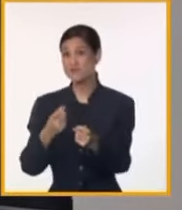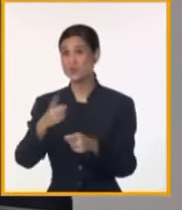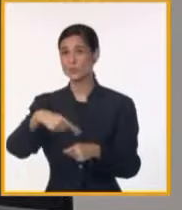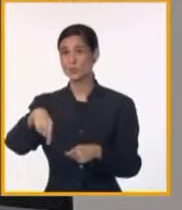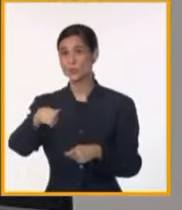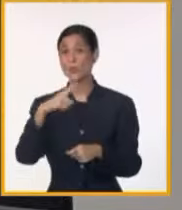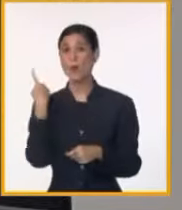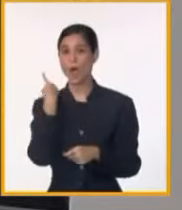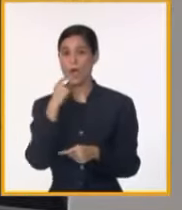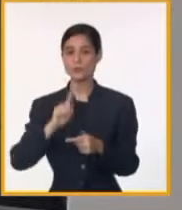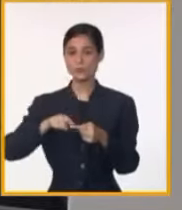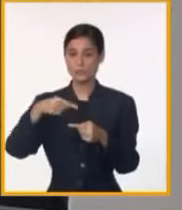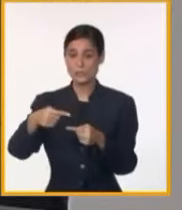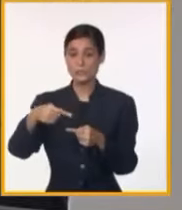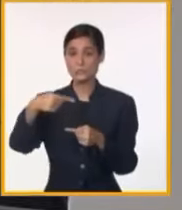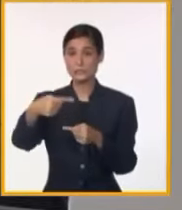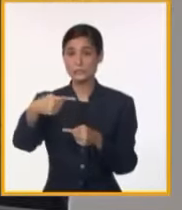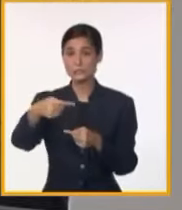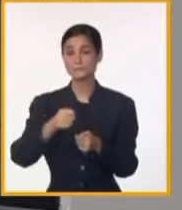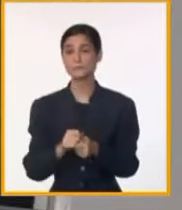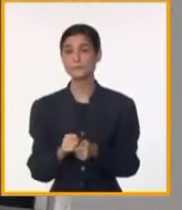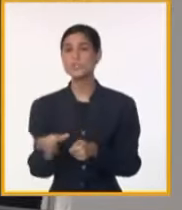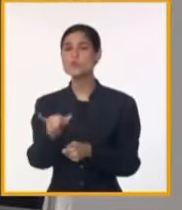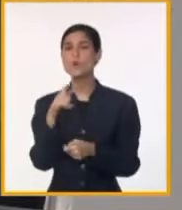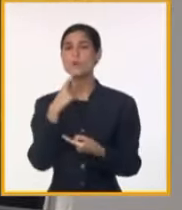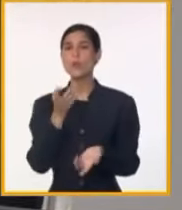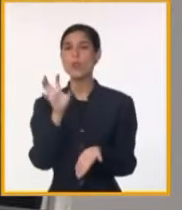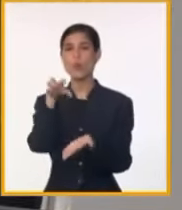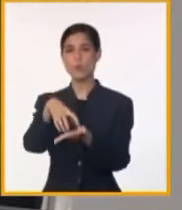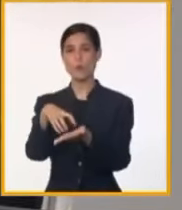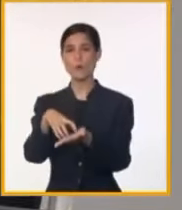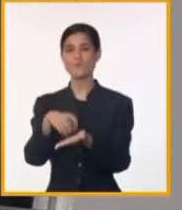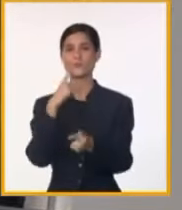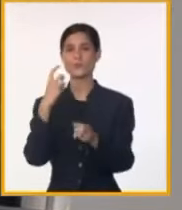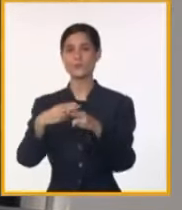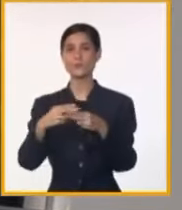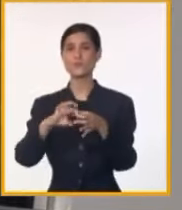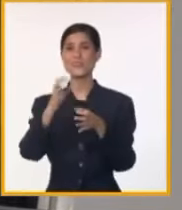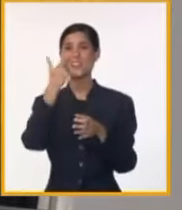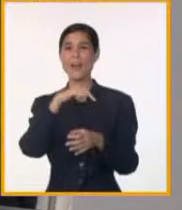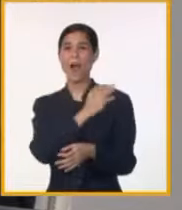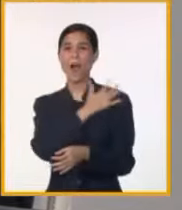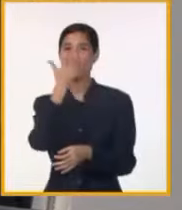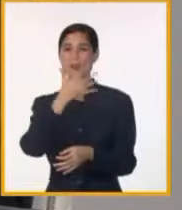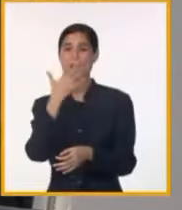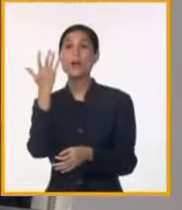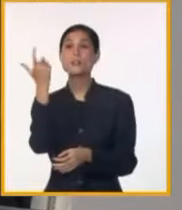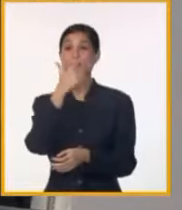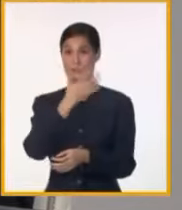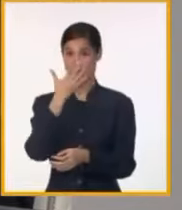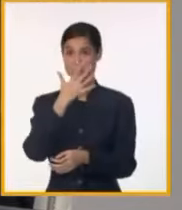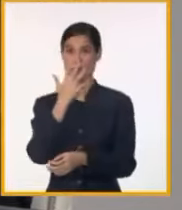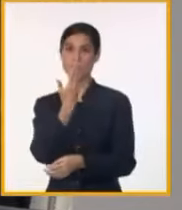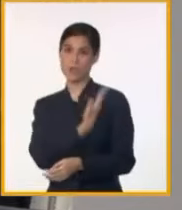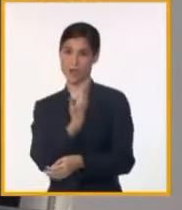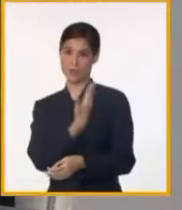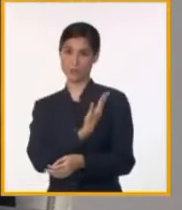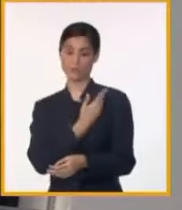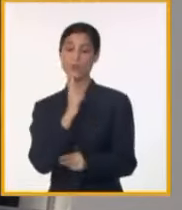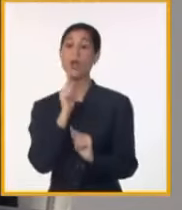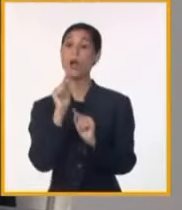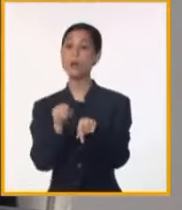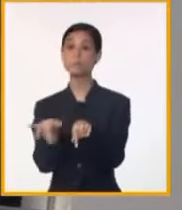90 en gaza particularmente dos años atrás de la de esta operación la gente se